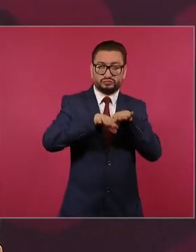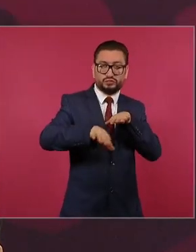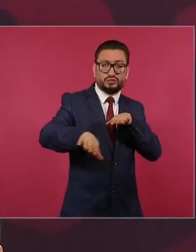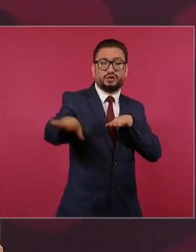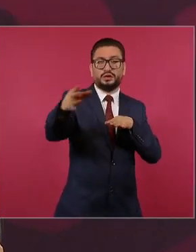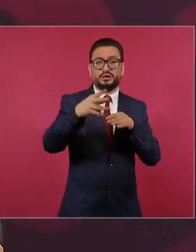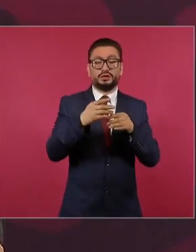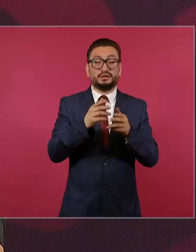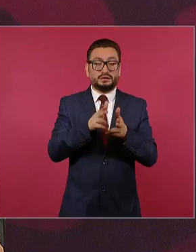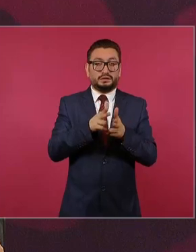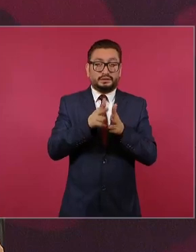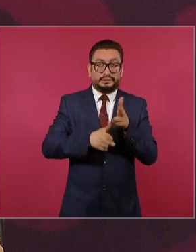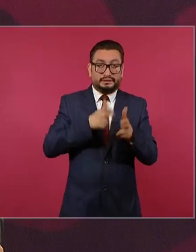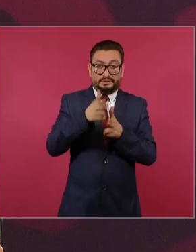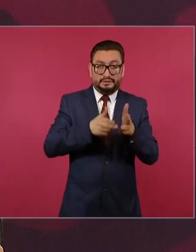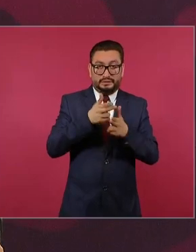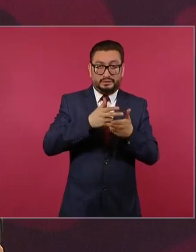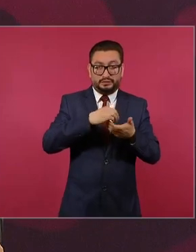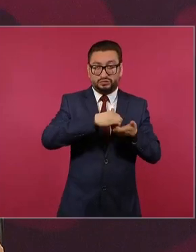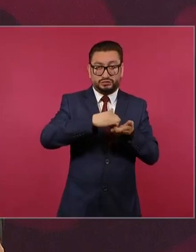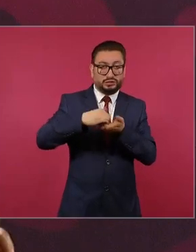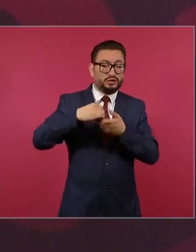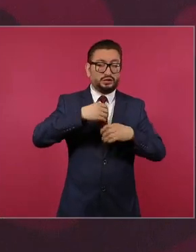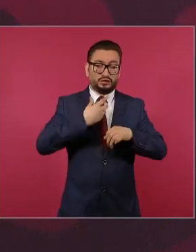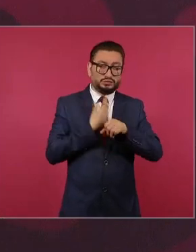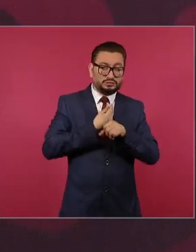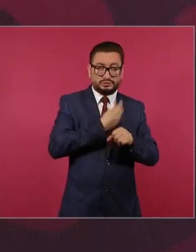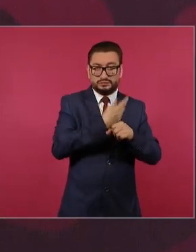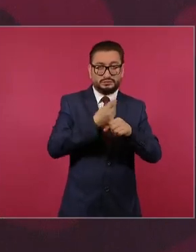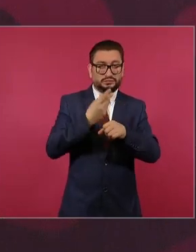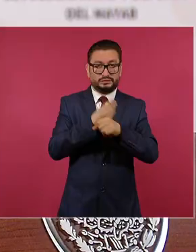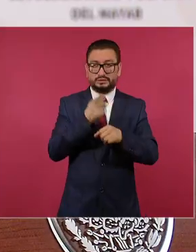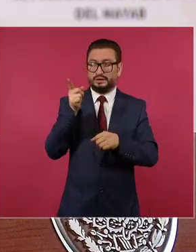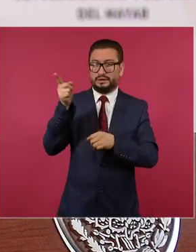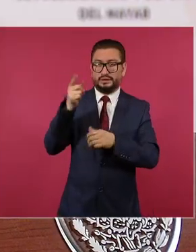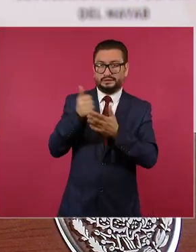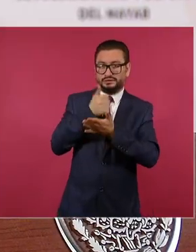hacer los trenes aquí en Ciudad Sahagún,